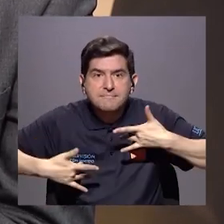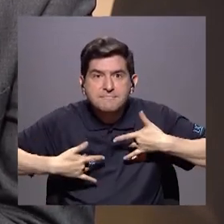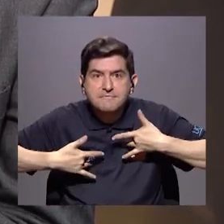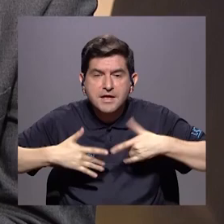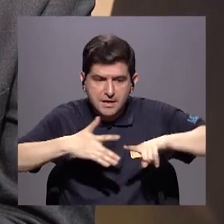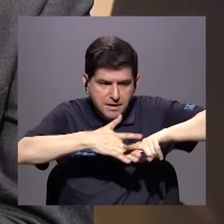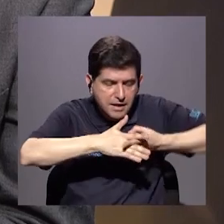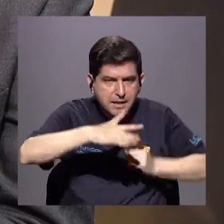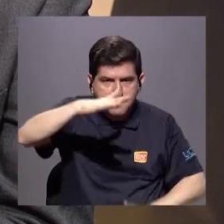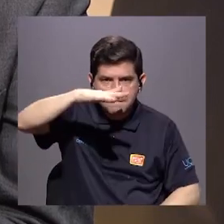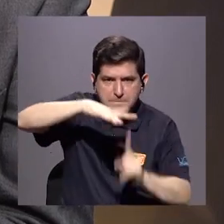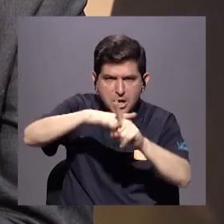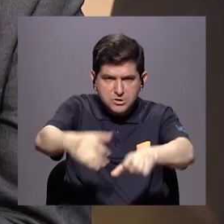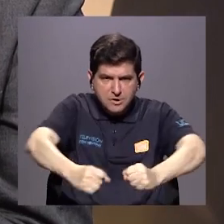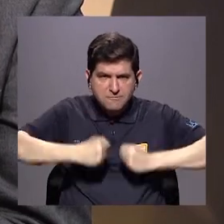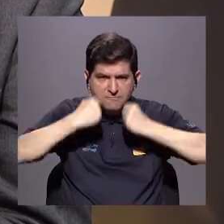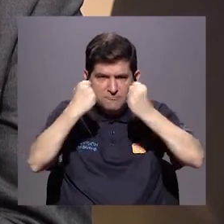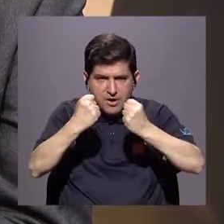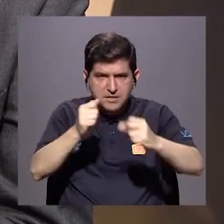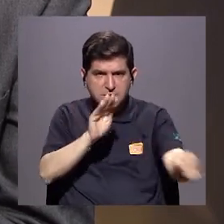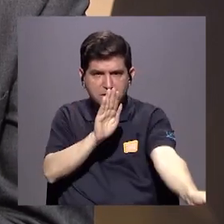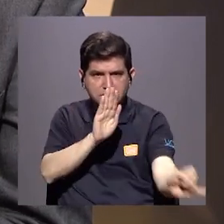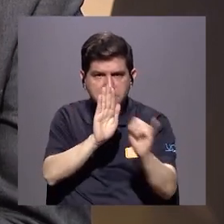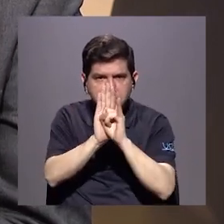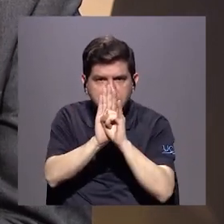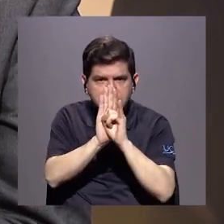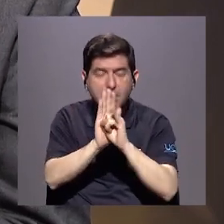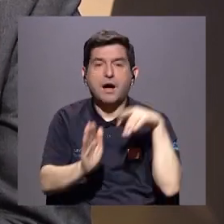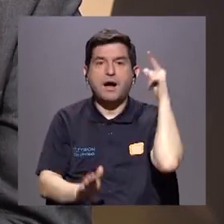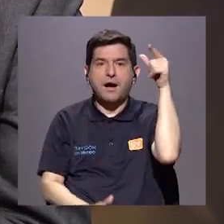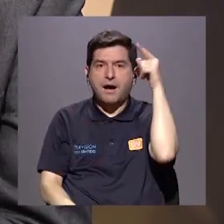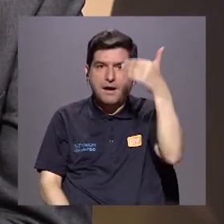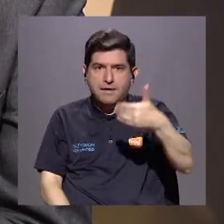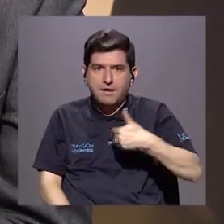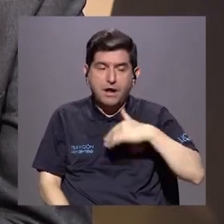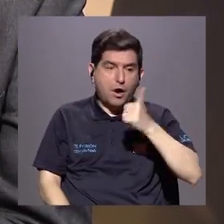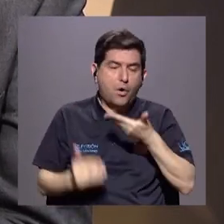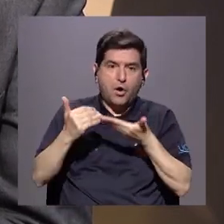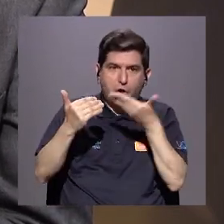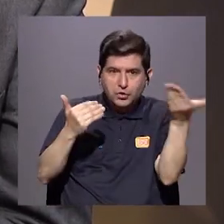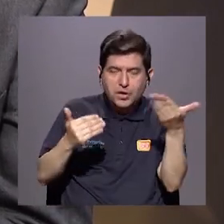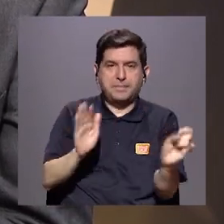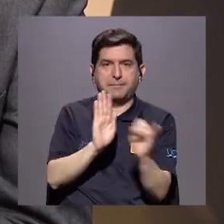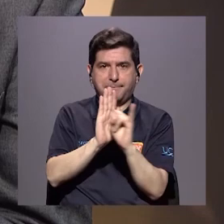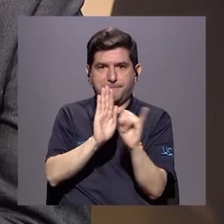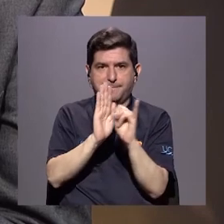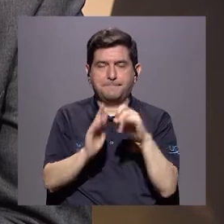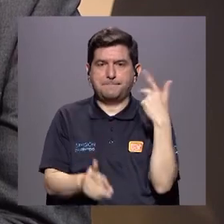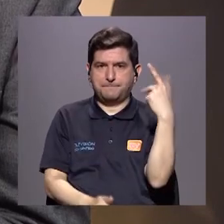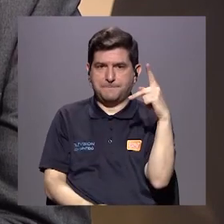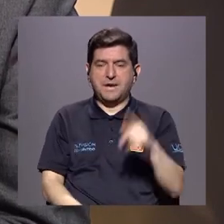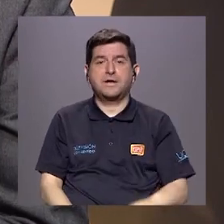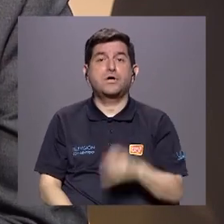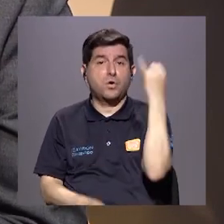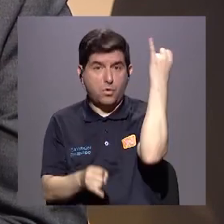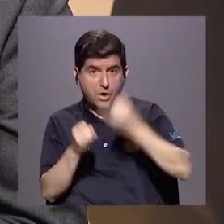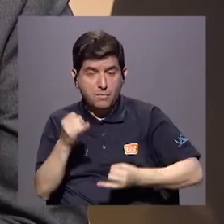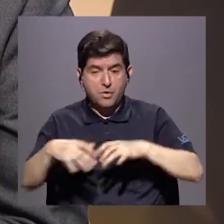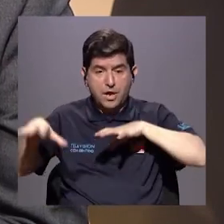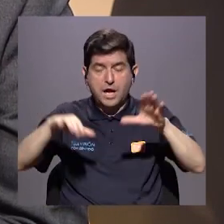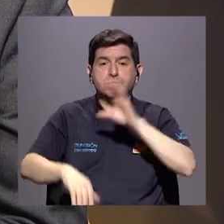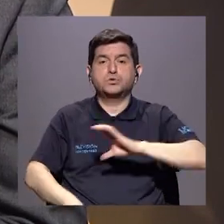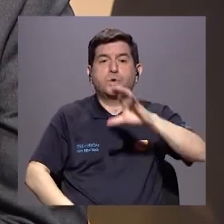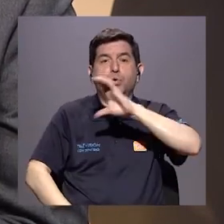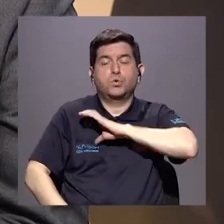empiezan a aparecer muy fuertemente uno lo puede identificar bueno obviamente ahí tenemos otro elemento de identificación del riesgo y finalmente acciones o